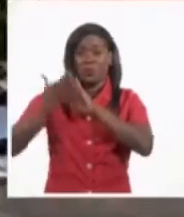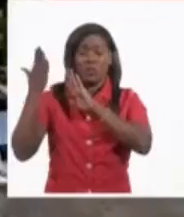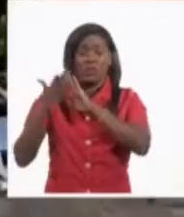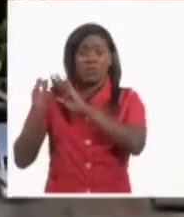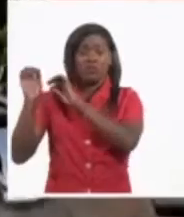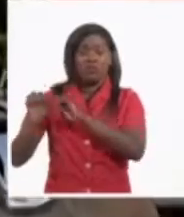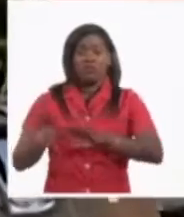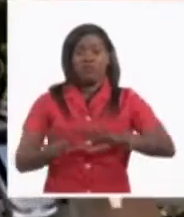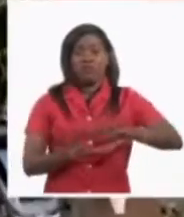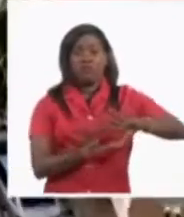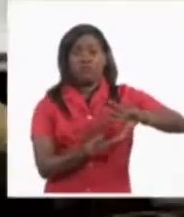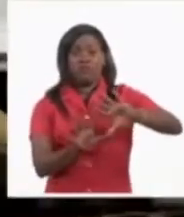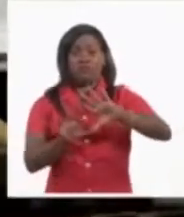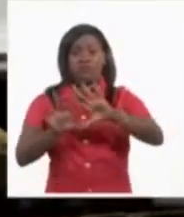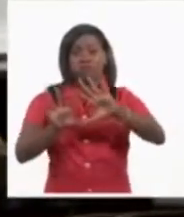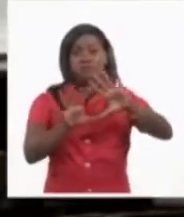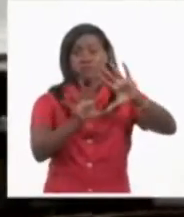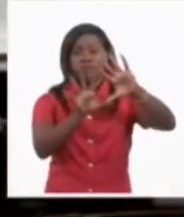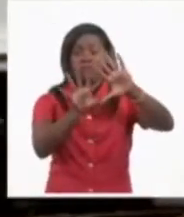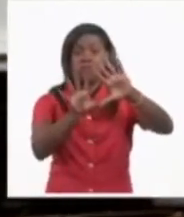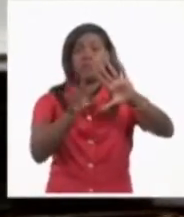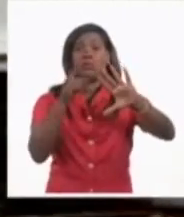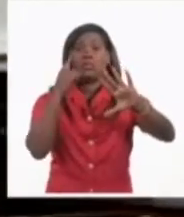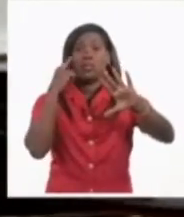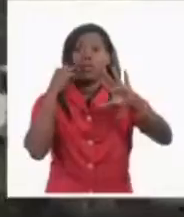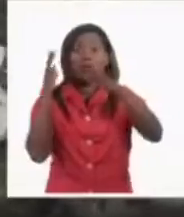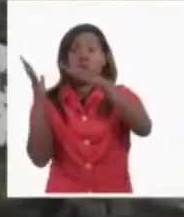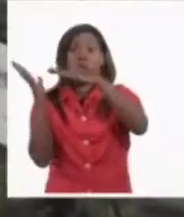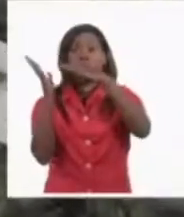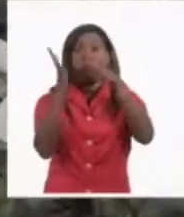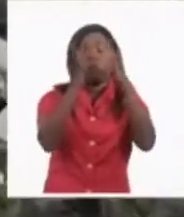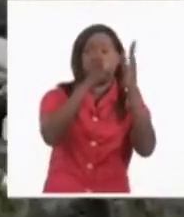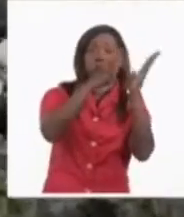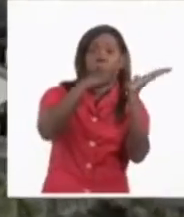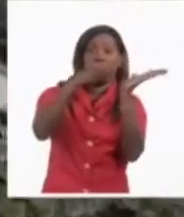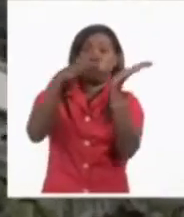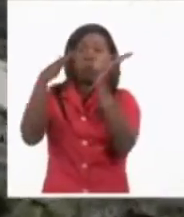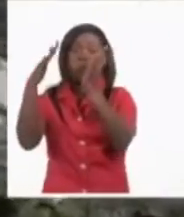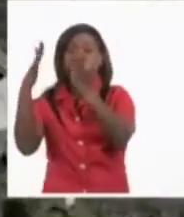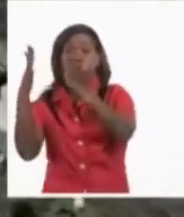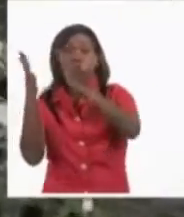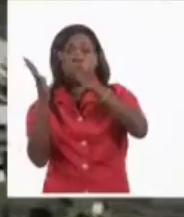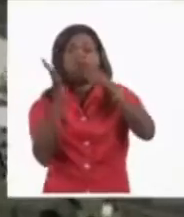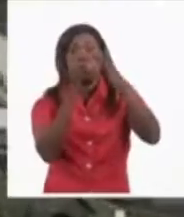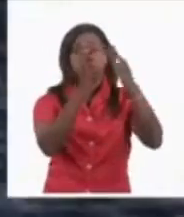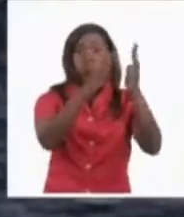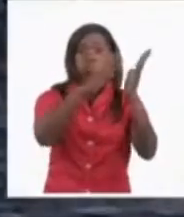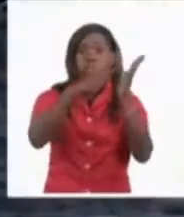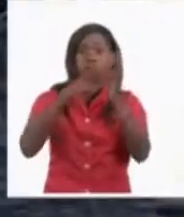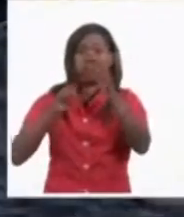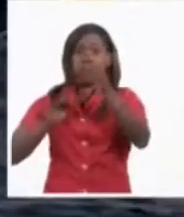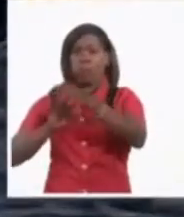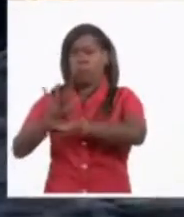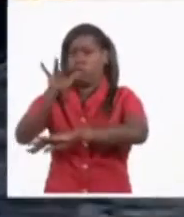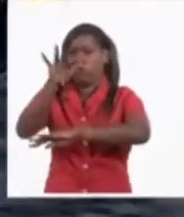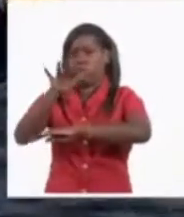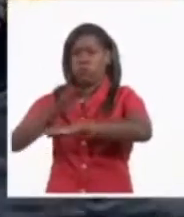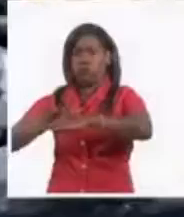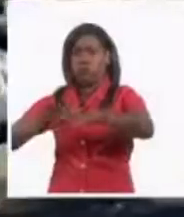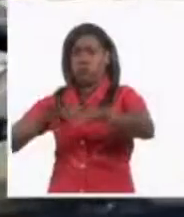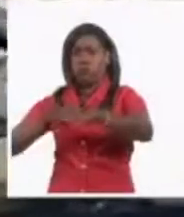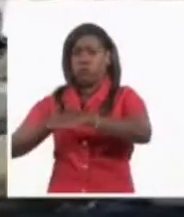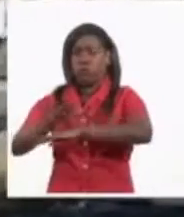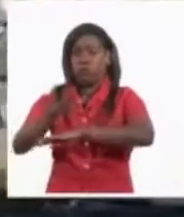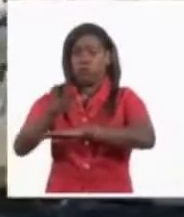algo que el gobernador del estado, Ron DeSantis, describió como un evento de inundación ocurrido cada